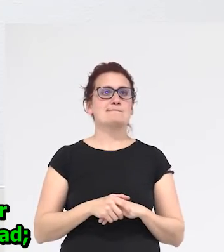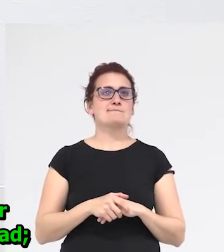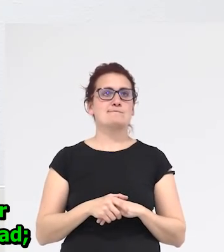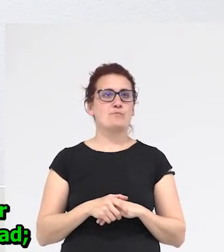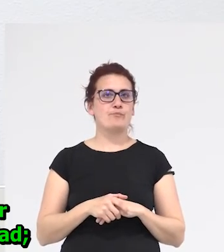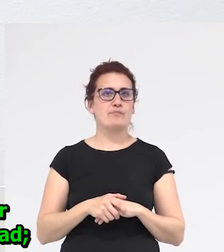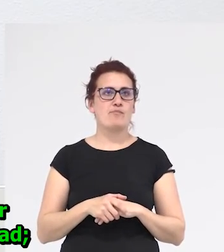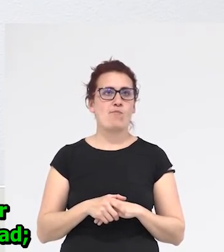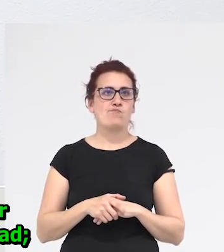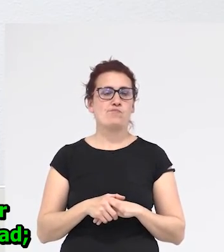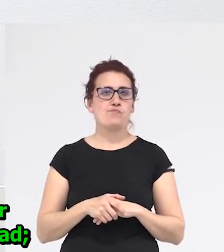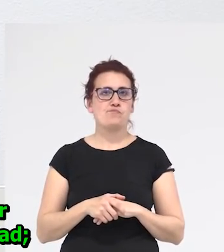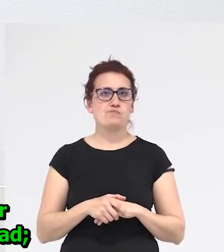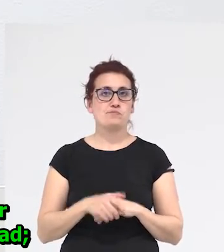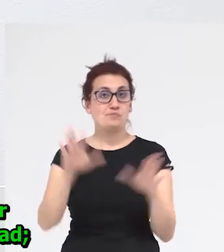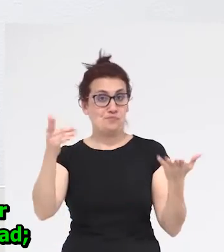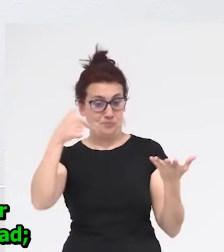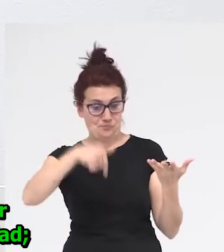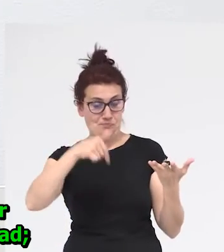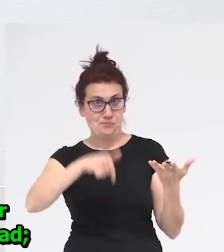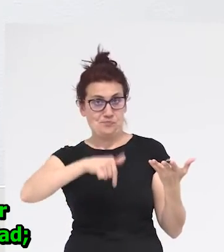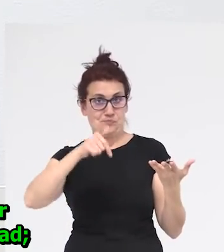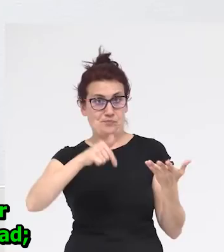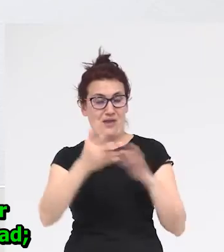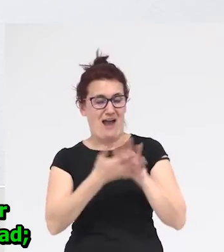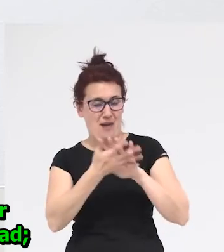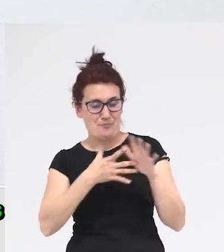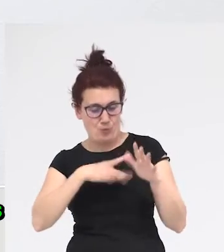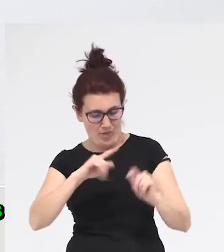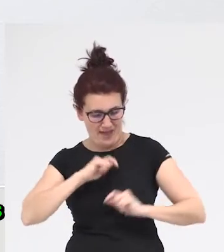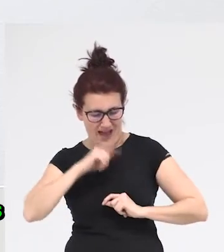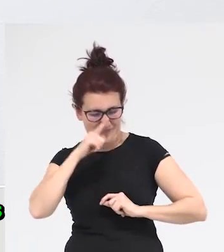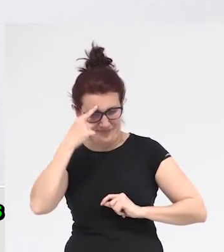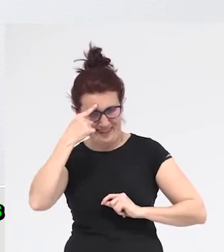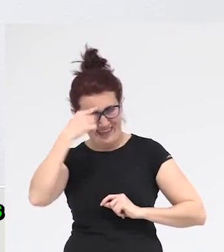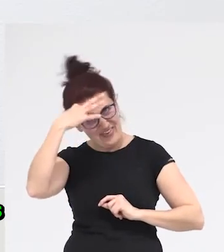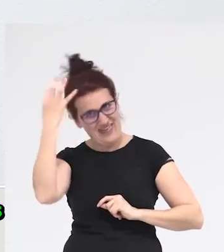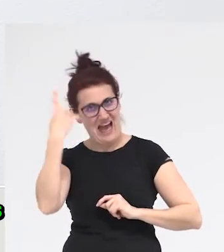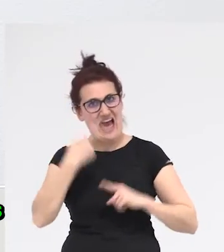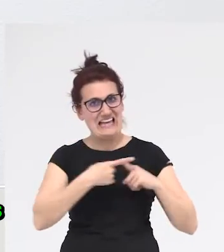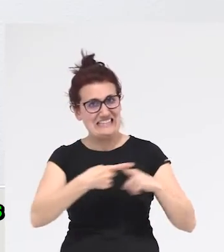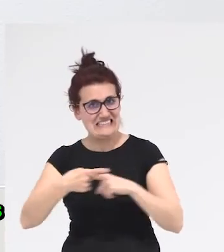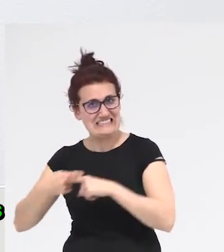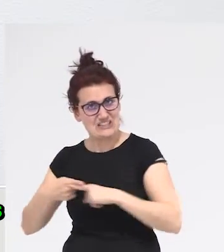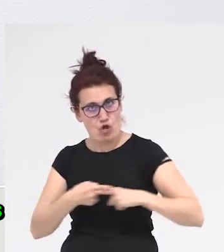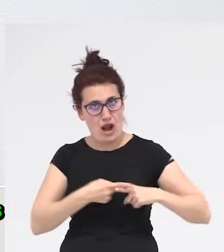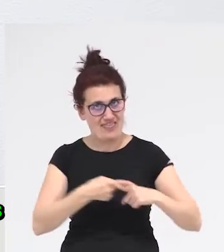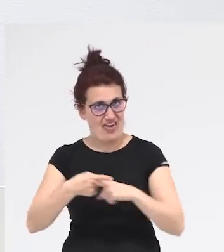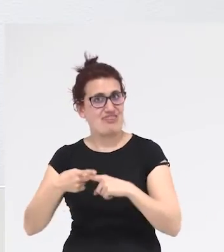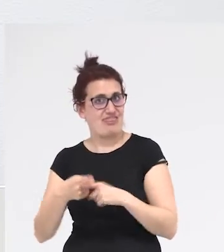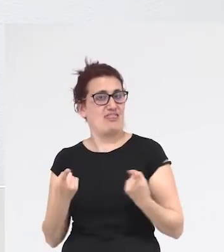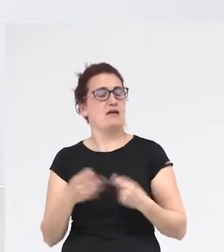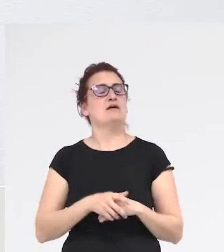Entonces, esto nos puede habilitar a pensar la idea de interseccionalidad, ¿no? A plantearnos algunas preguntas sobre